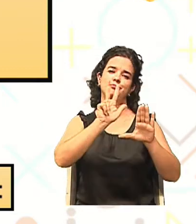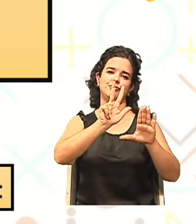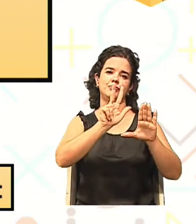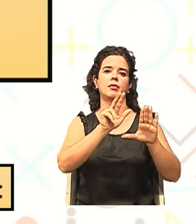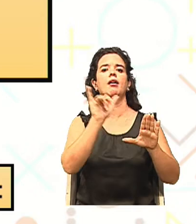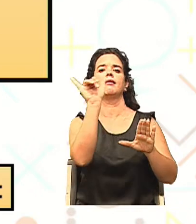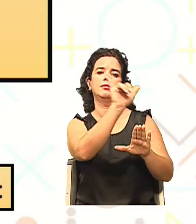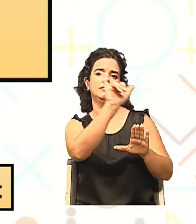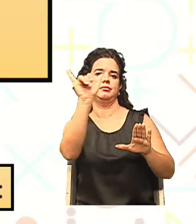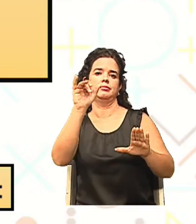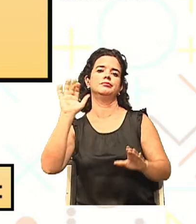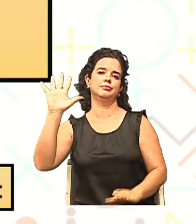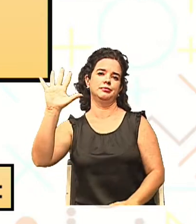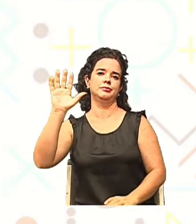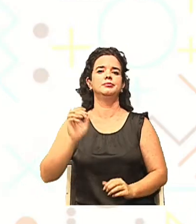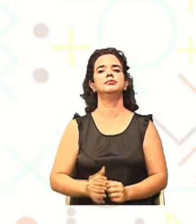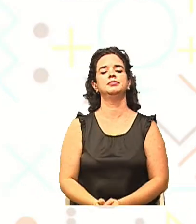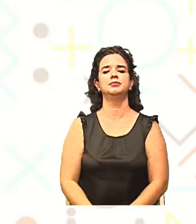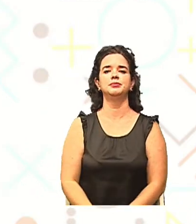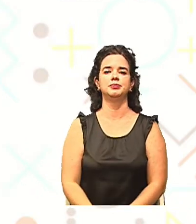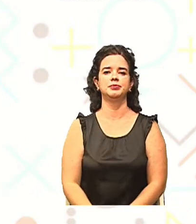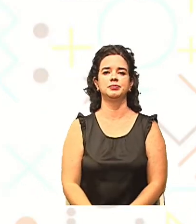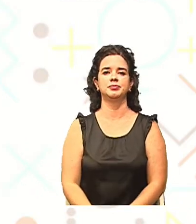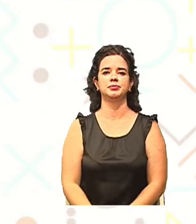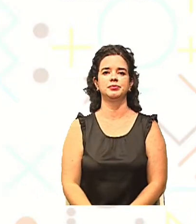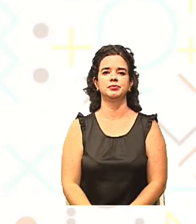como resultado 5.